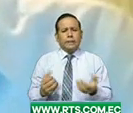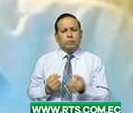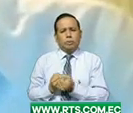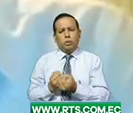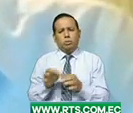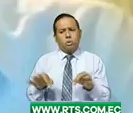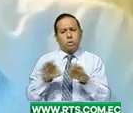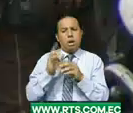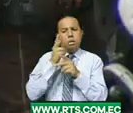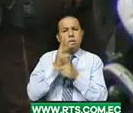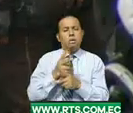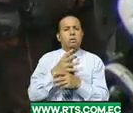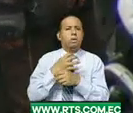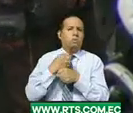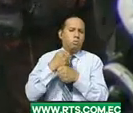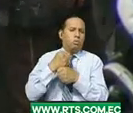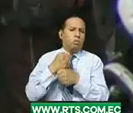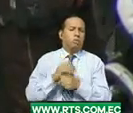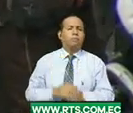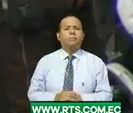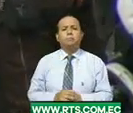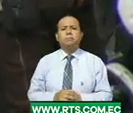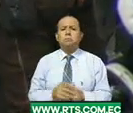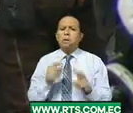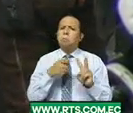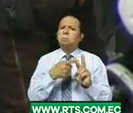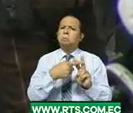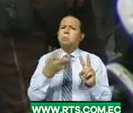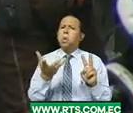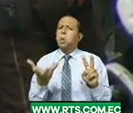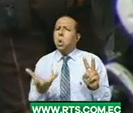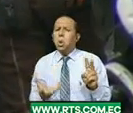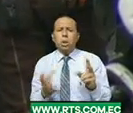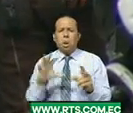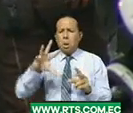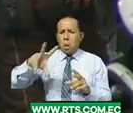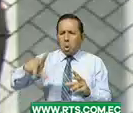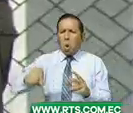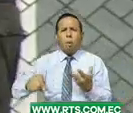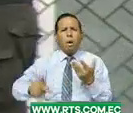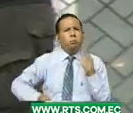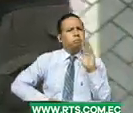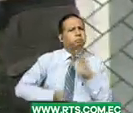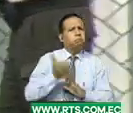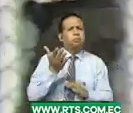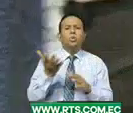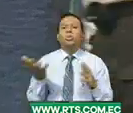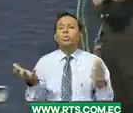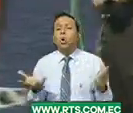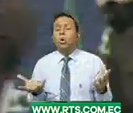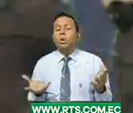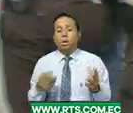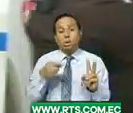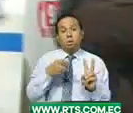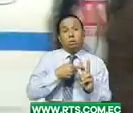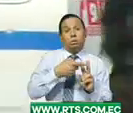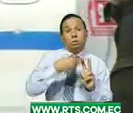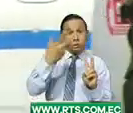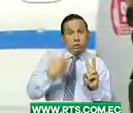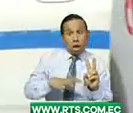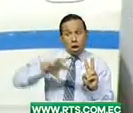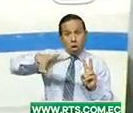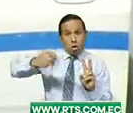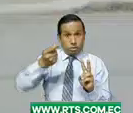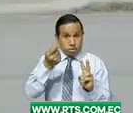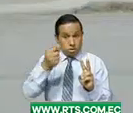en una forma normal. Se desconoce el paradero de los sujetos que, además de robar el gran botín, tuvieron tiempo para sustraerse varios